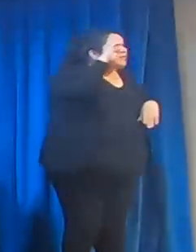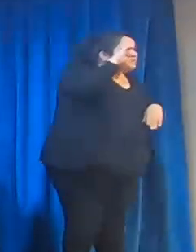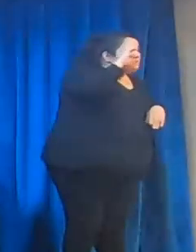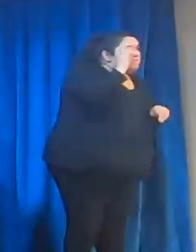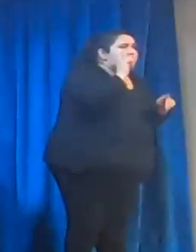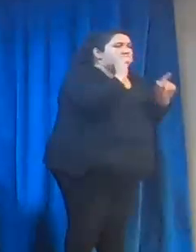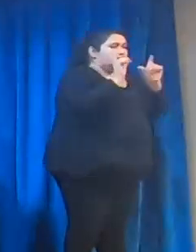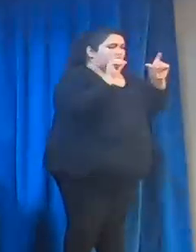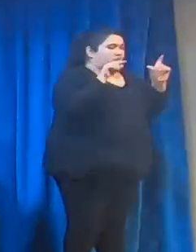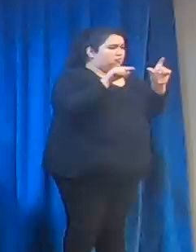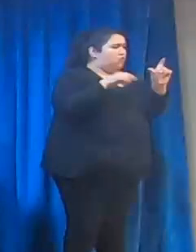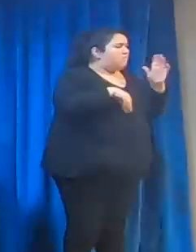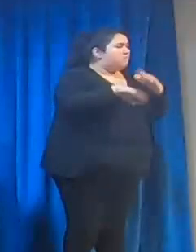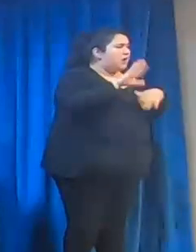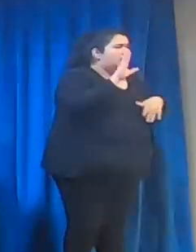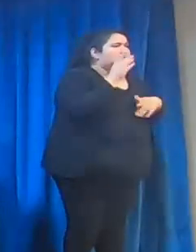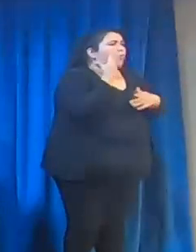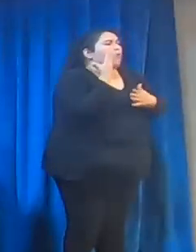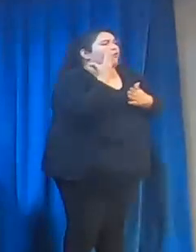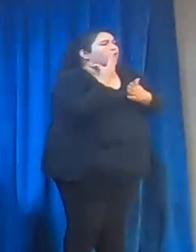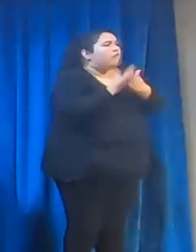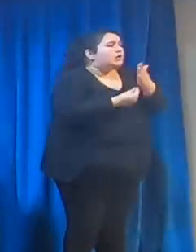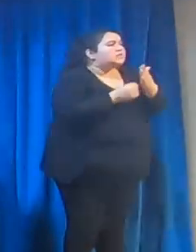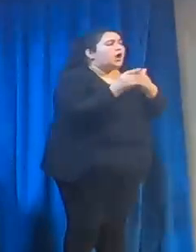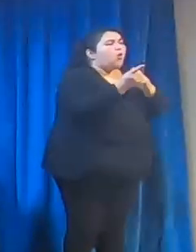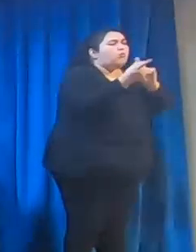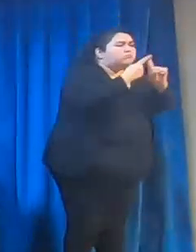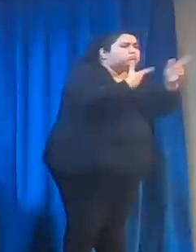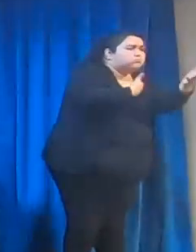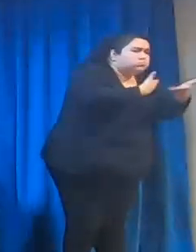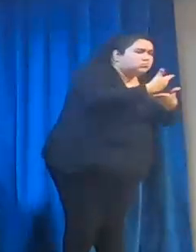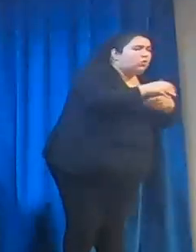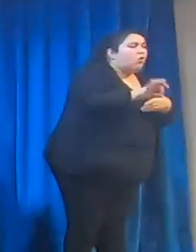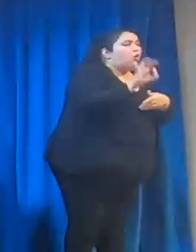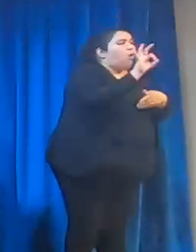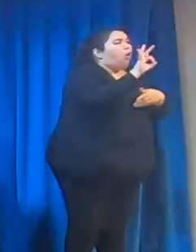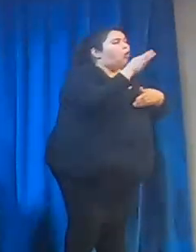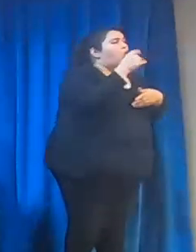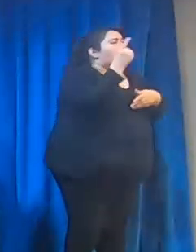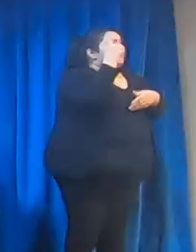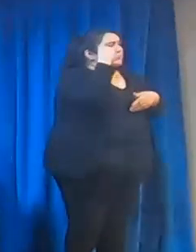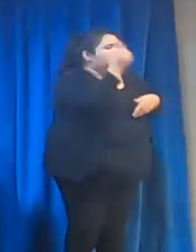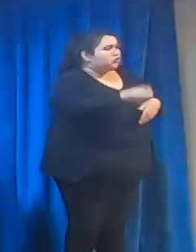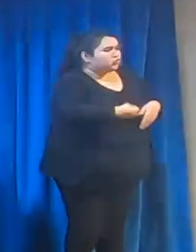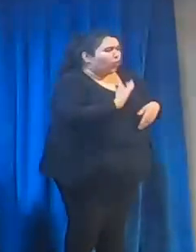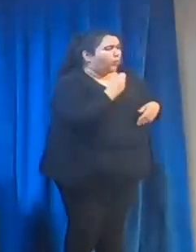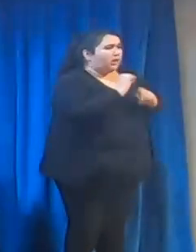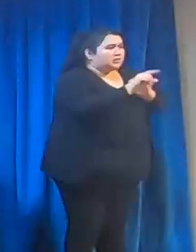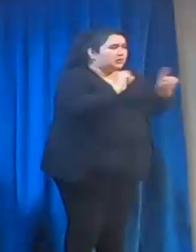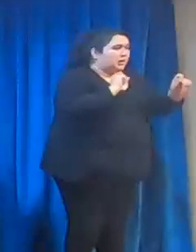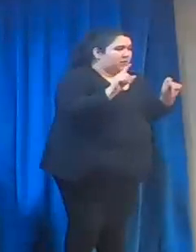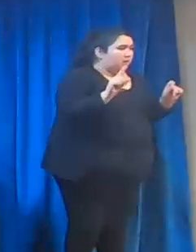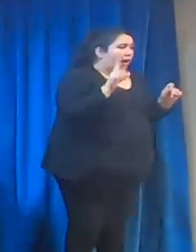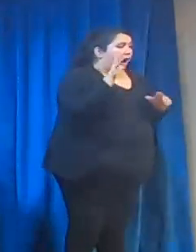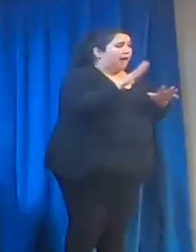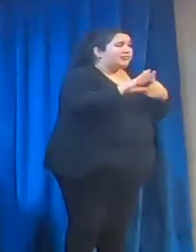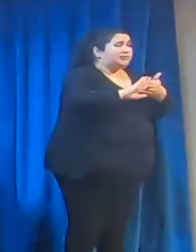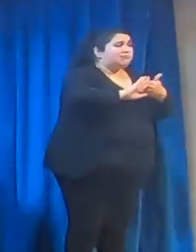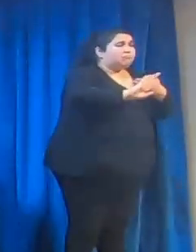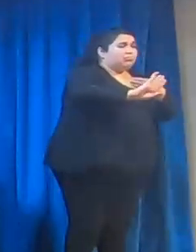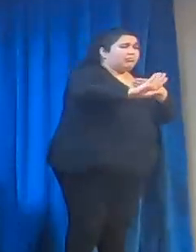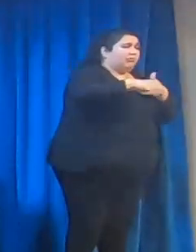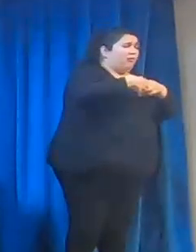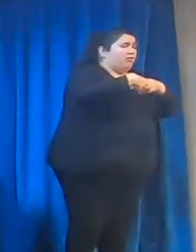fallas, como si fuesen efectos de relaciones interpersonales, intersubjetivas, que aparecen desligadas o